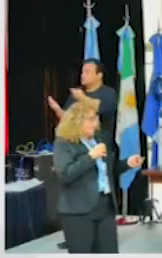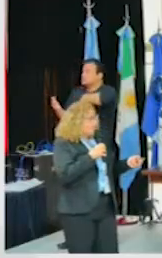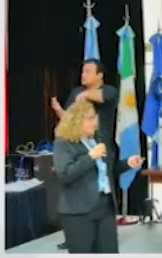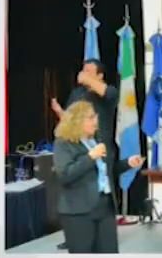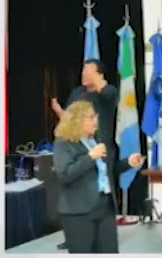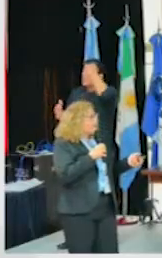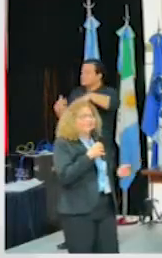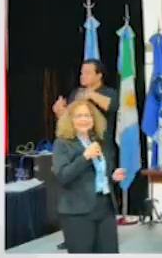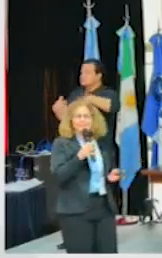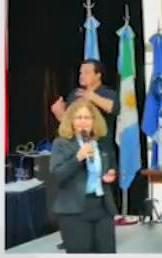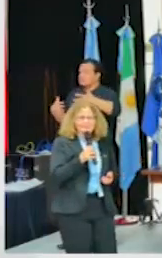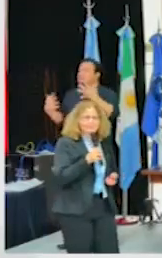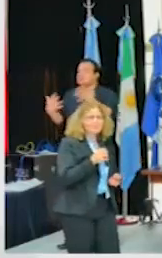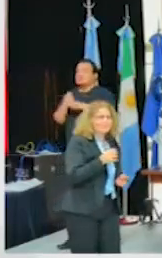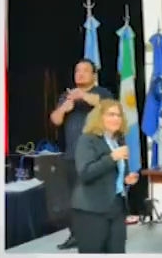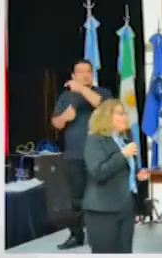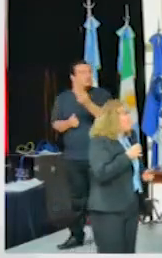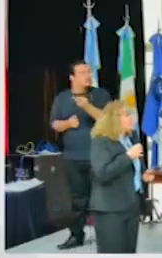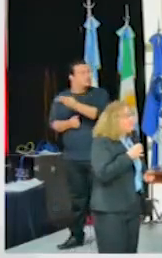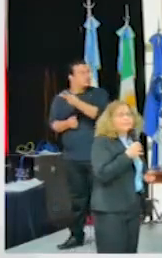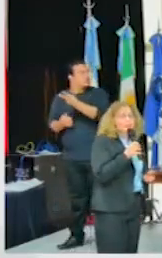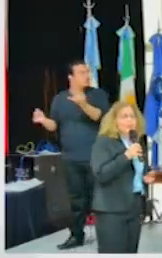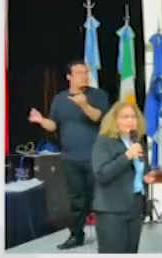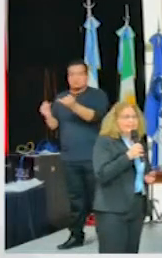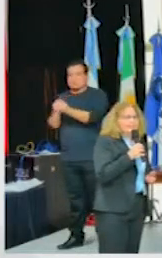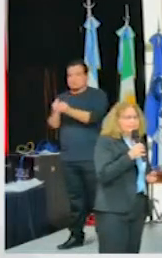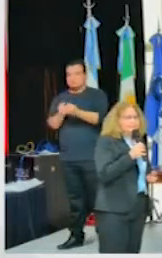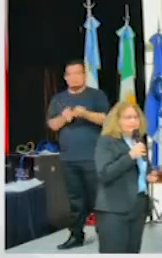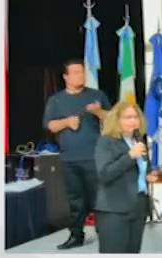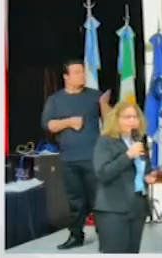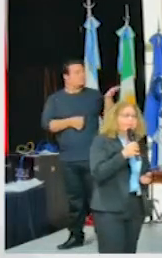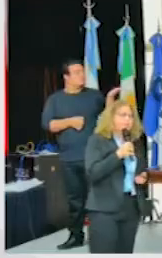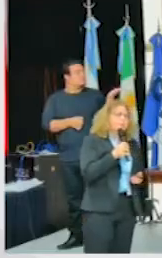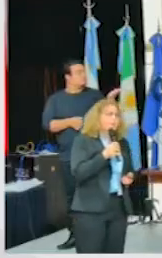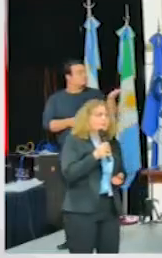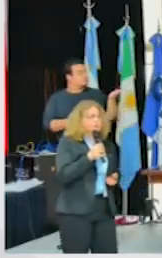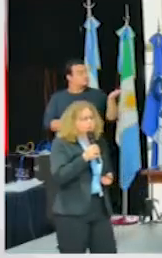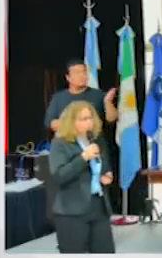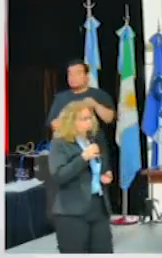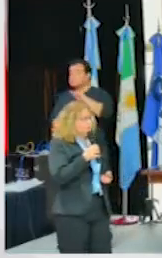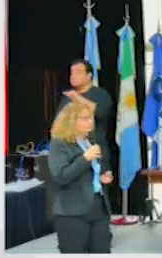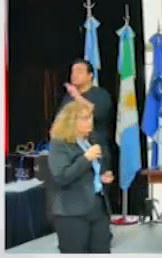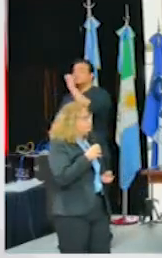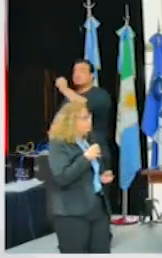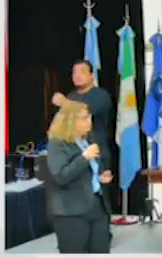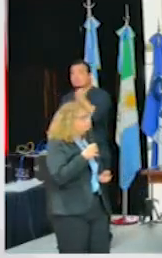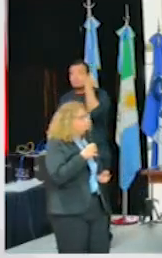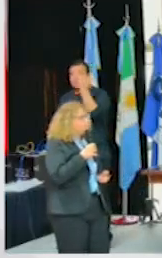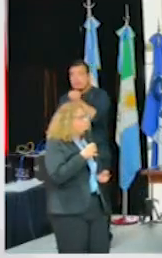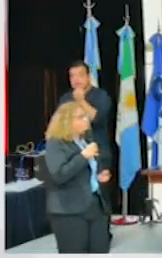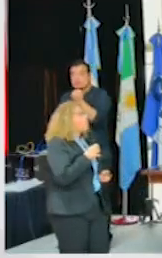otro día se casó. Es importante, tan importante como poner un antibiótico.